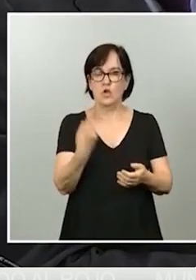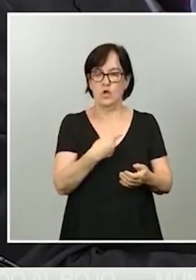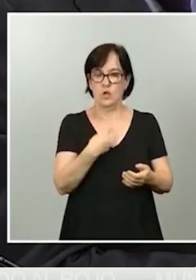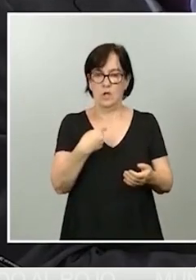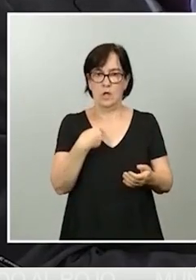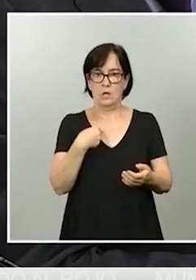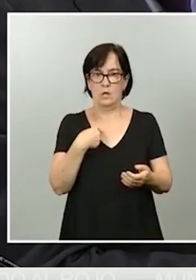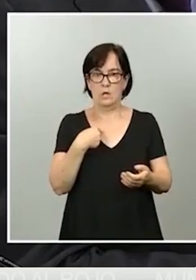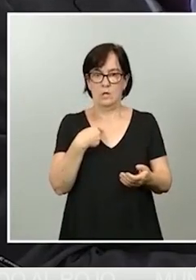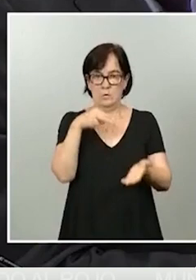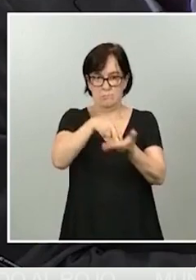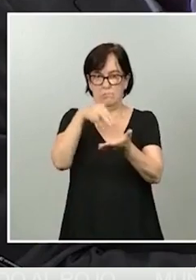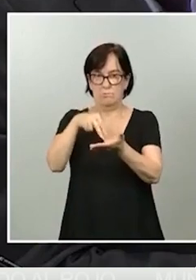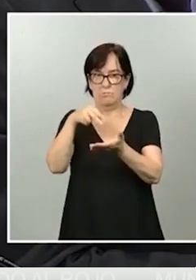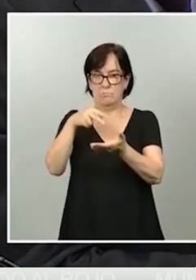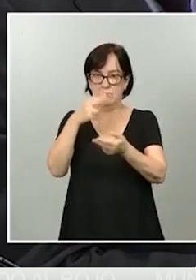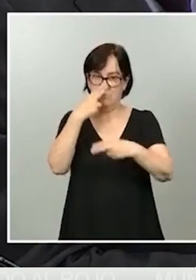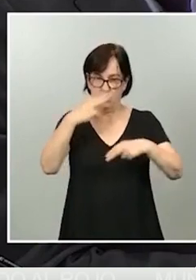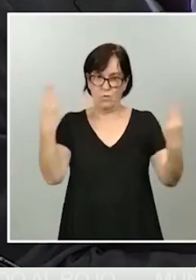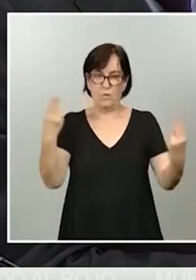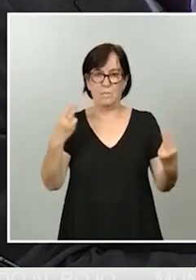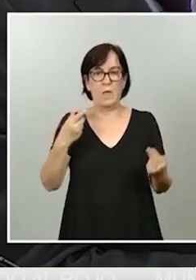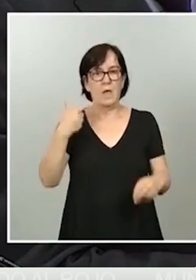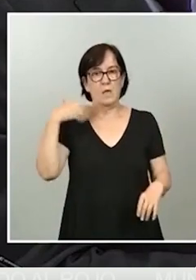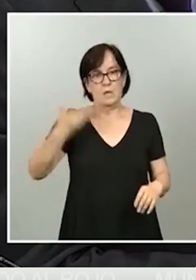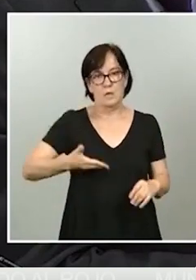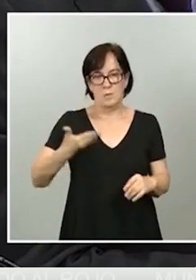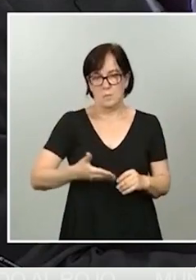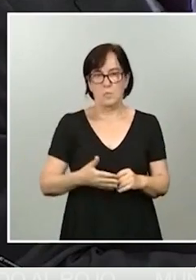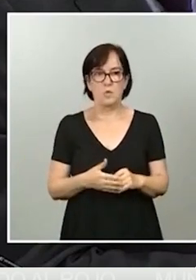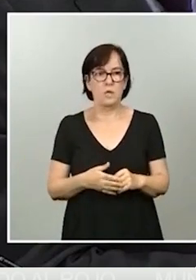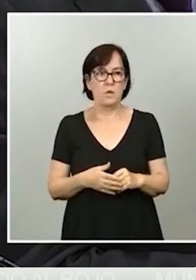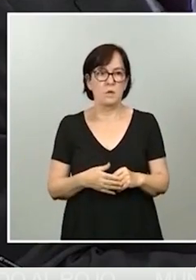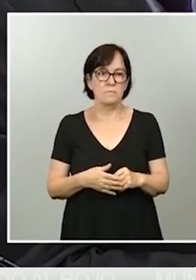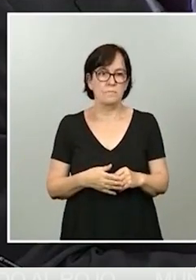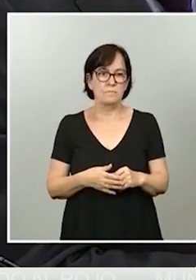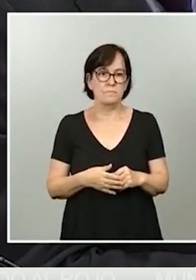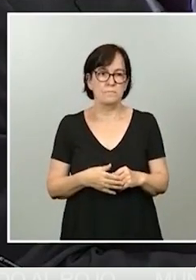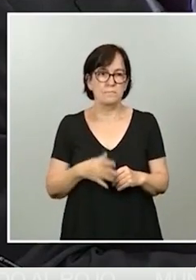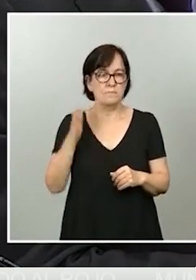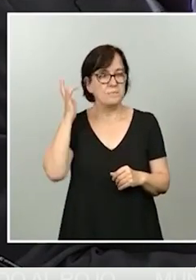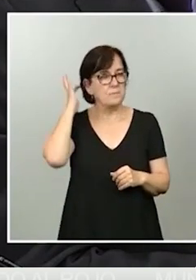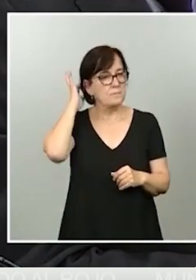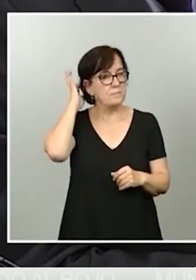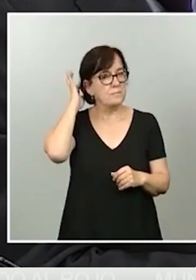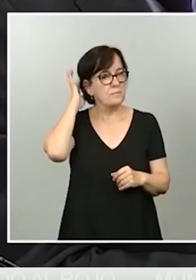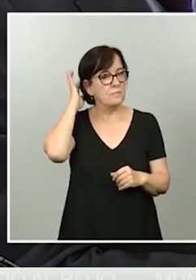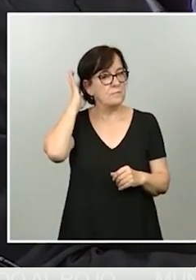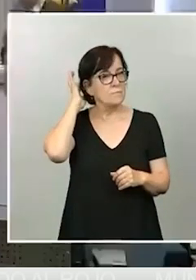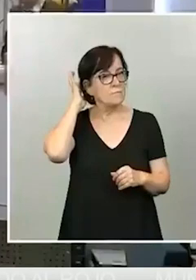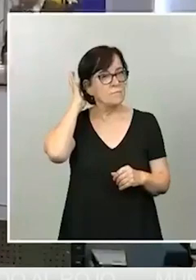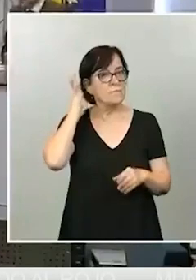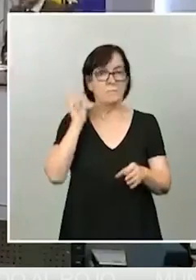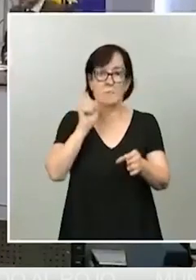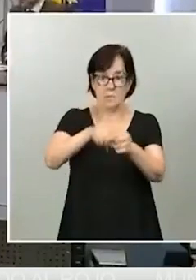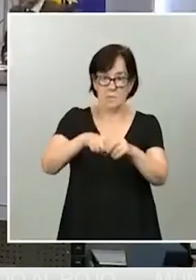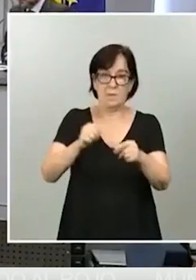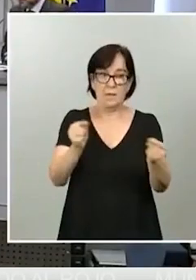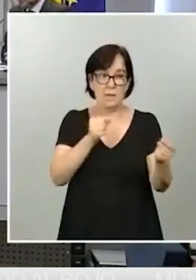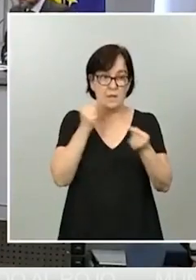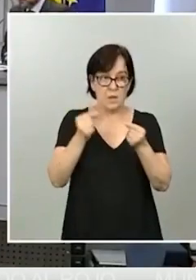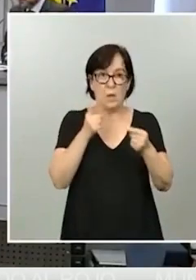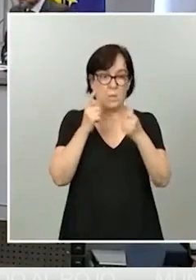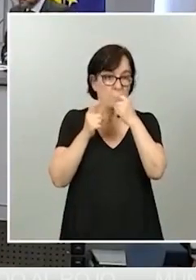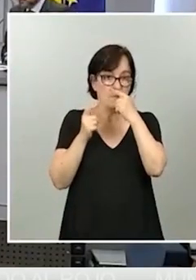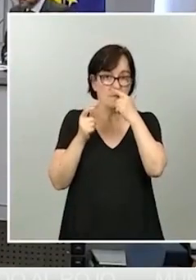presentaría la dimisión. El Tribunal Constitucional declaró una palabra no